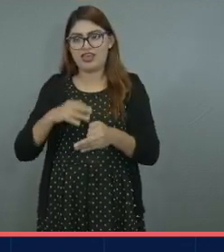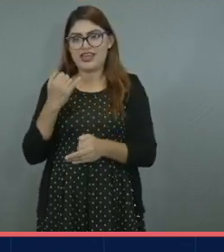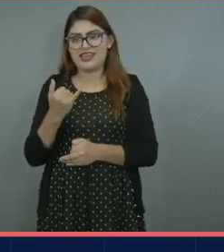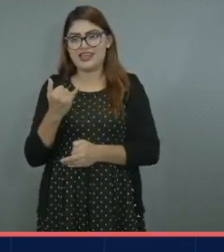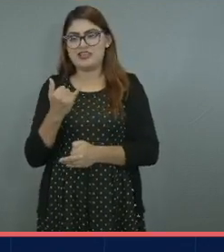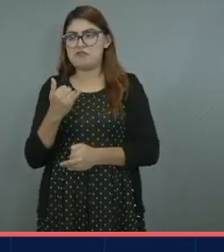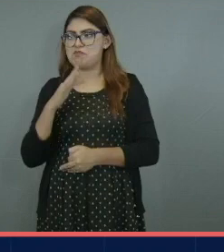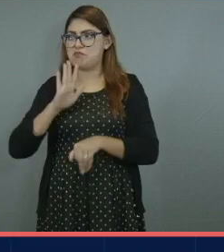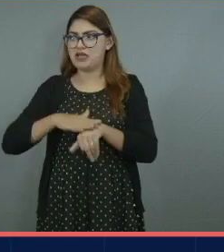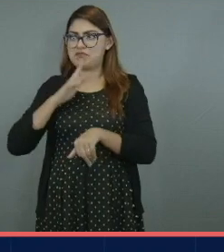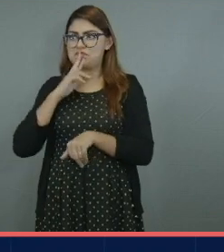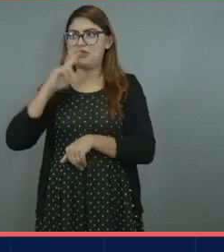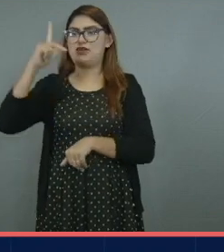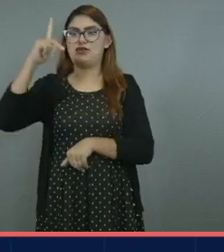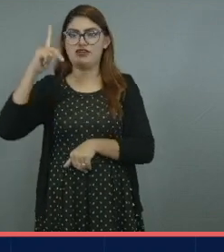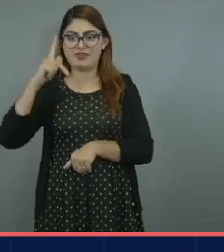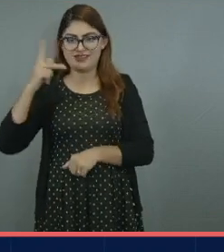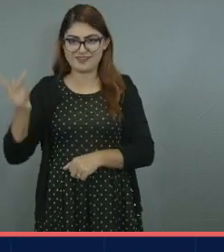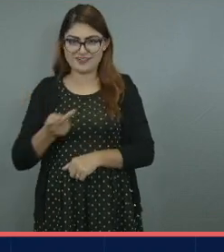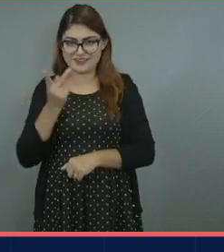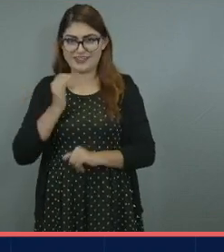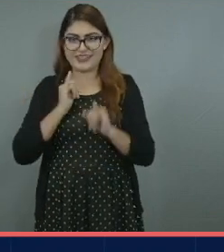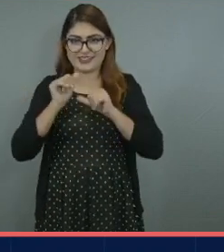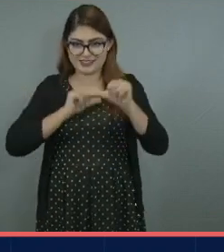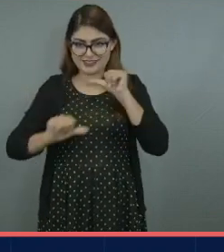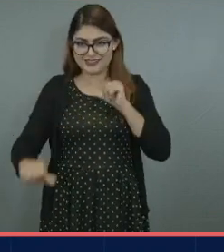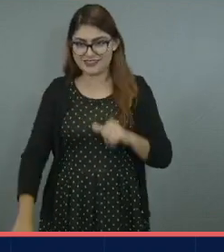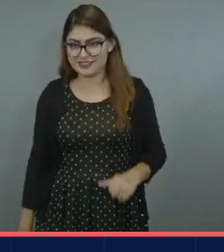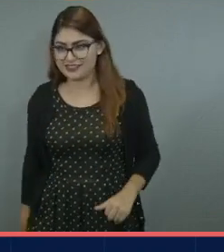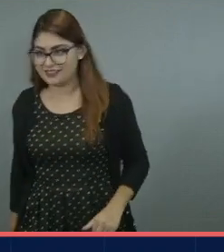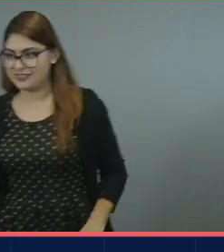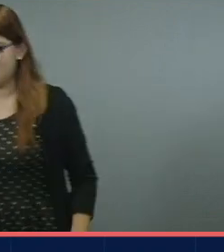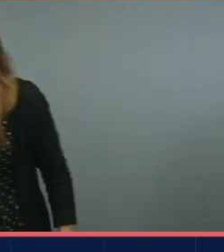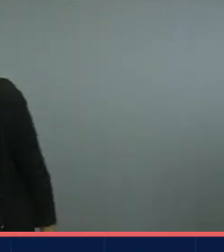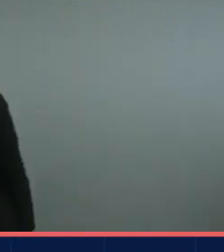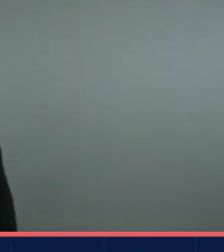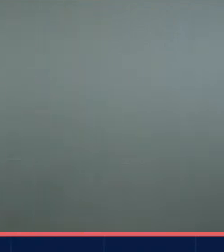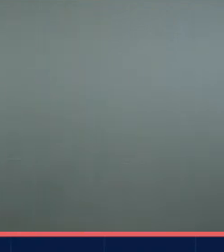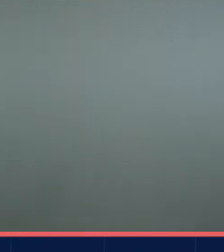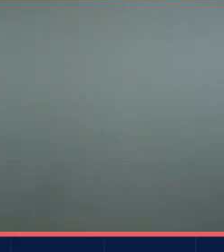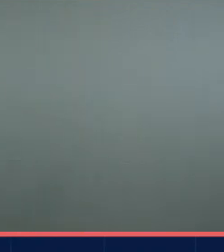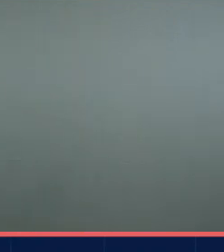del mundo. Déjenme decirles que México tiene